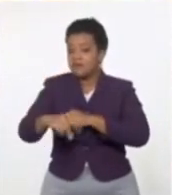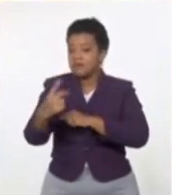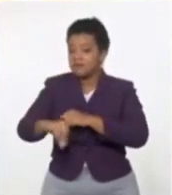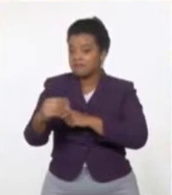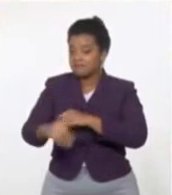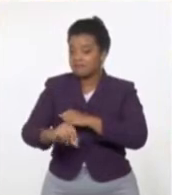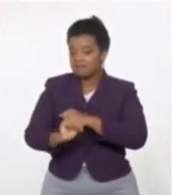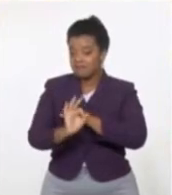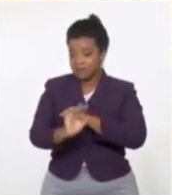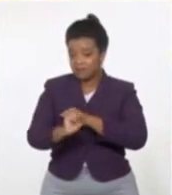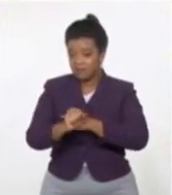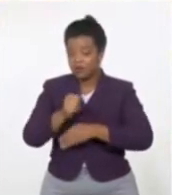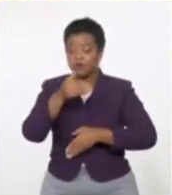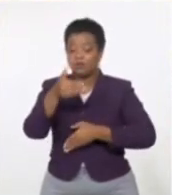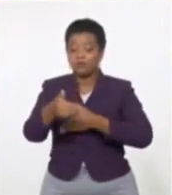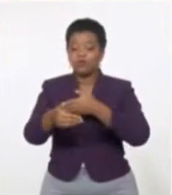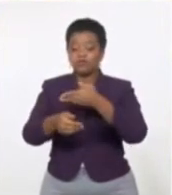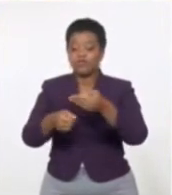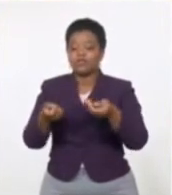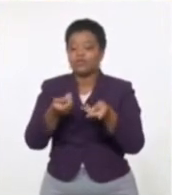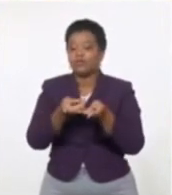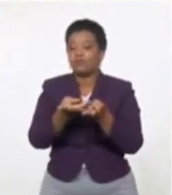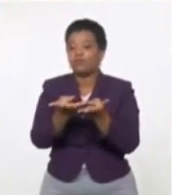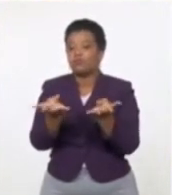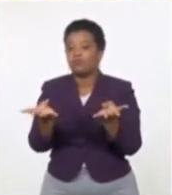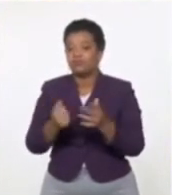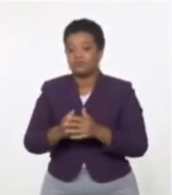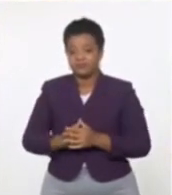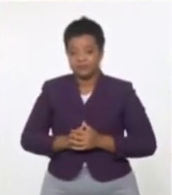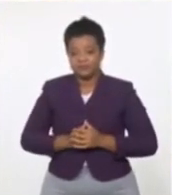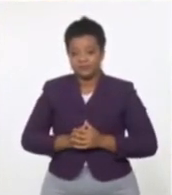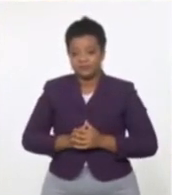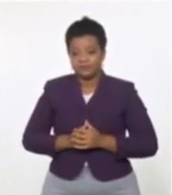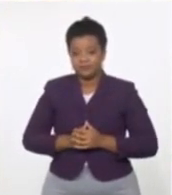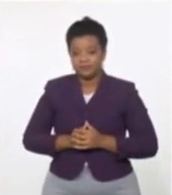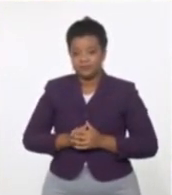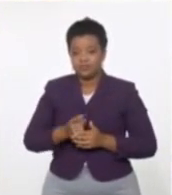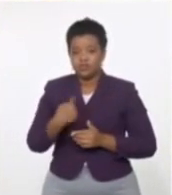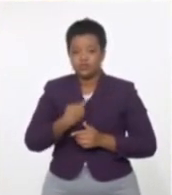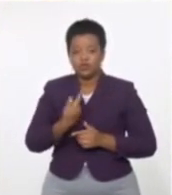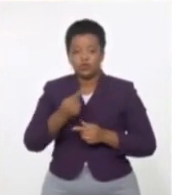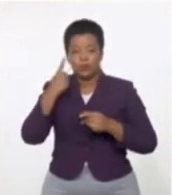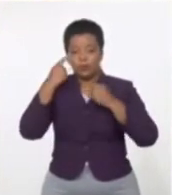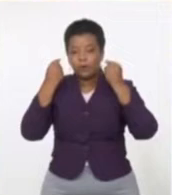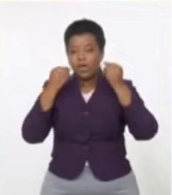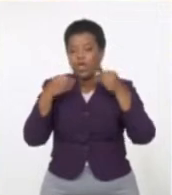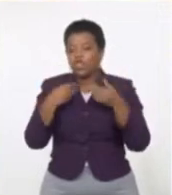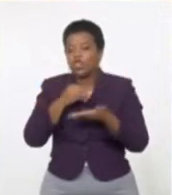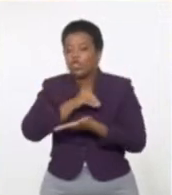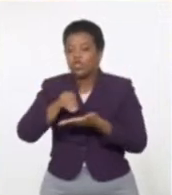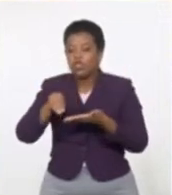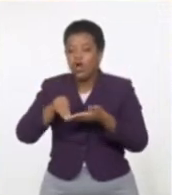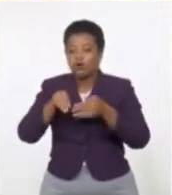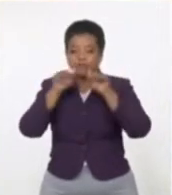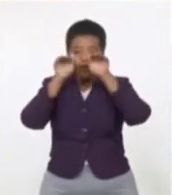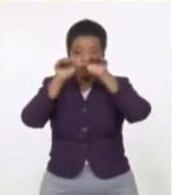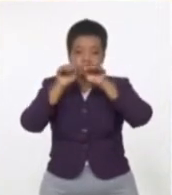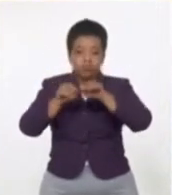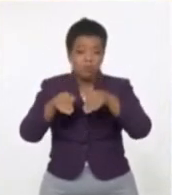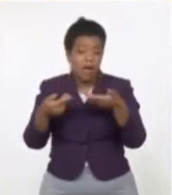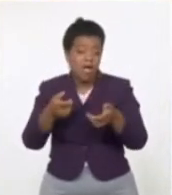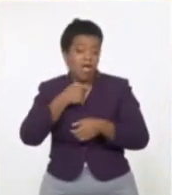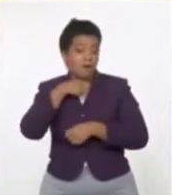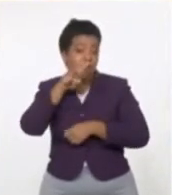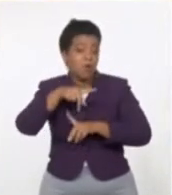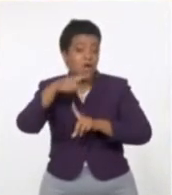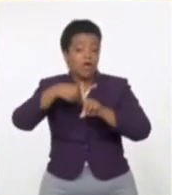vinculados con el proceso de la distribución, se revisaron dónde lo íbamos a almacenar para poder evaluar las temperaturas,